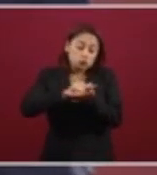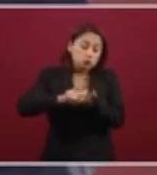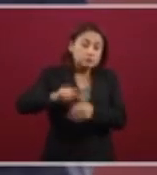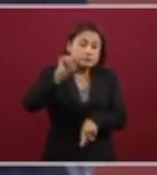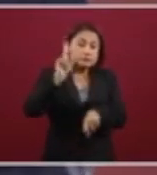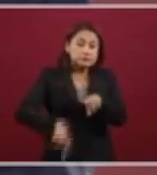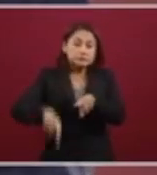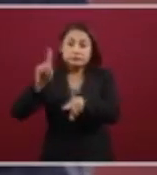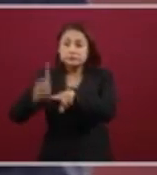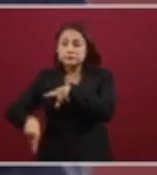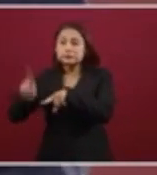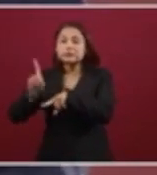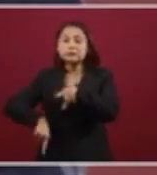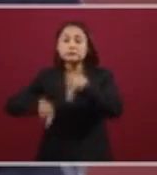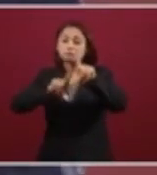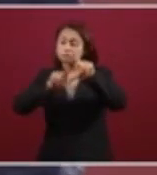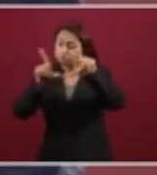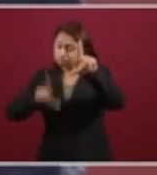pero